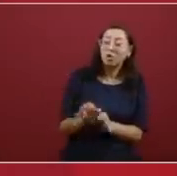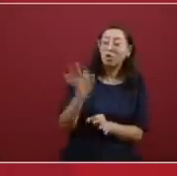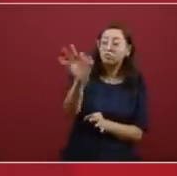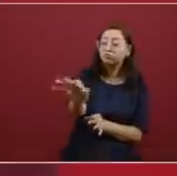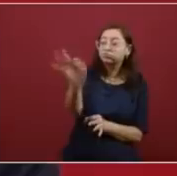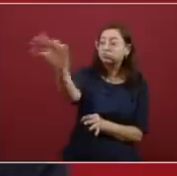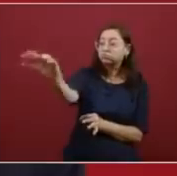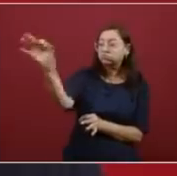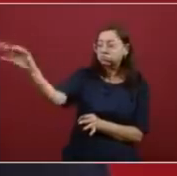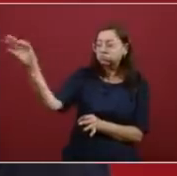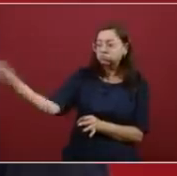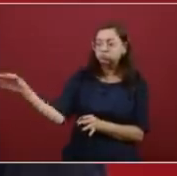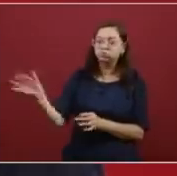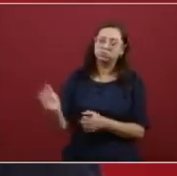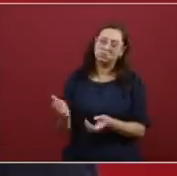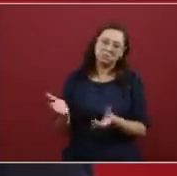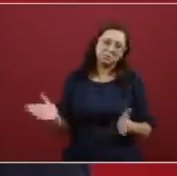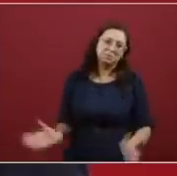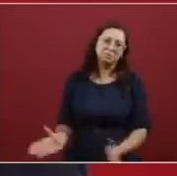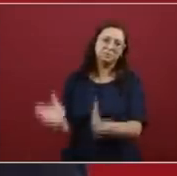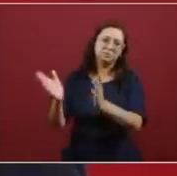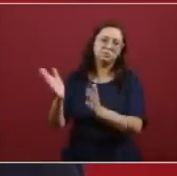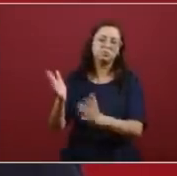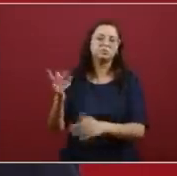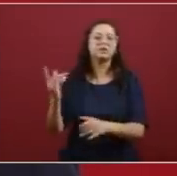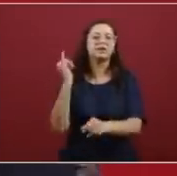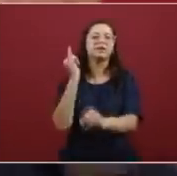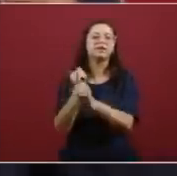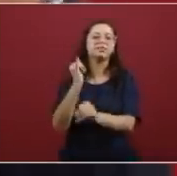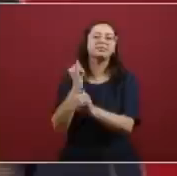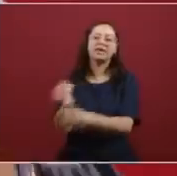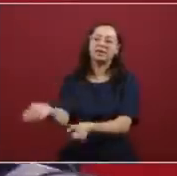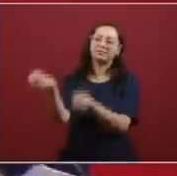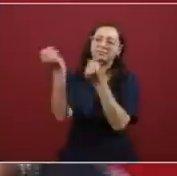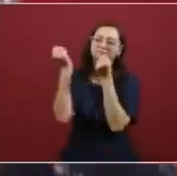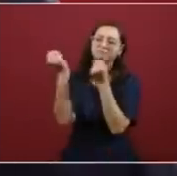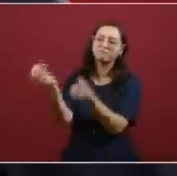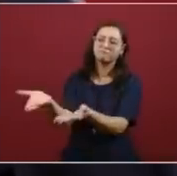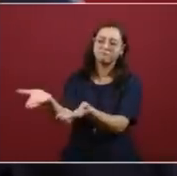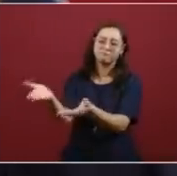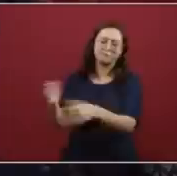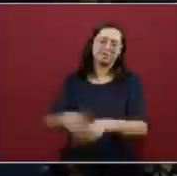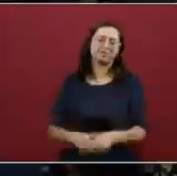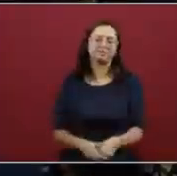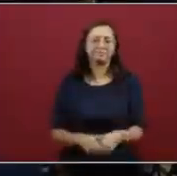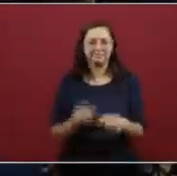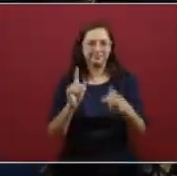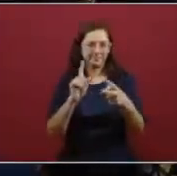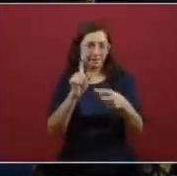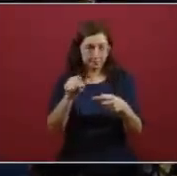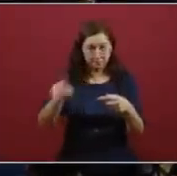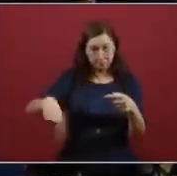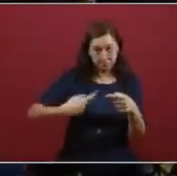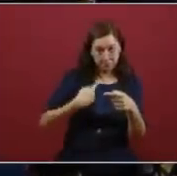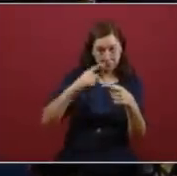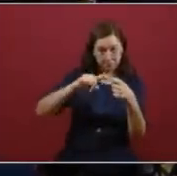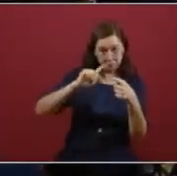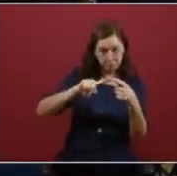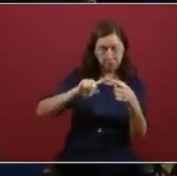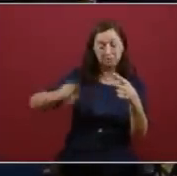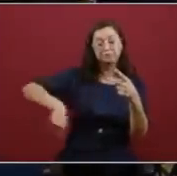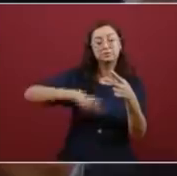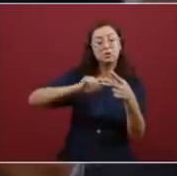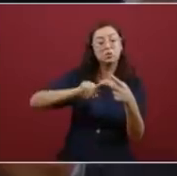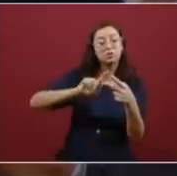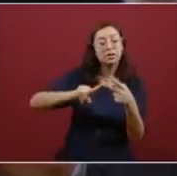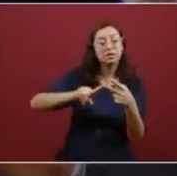Entonces, es una política distinta. Eso por tu primer pregunta. La segunda. Sobre si va a asistir